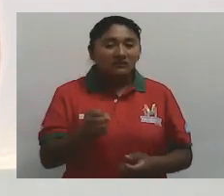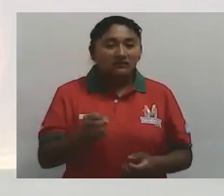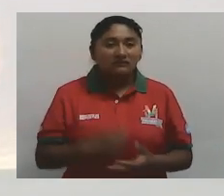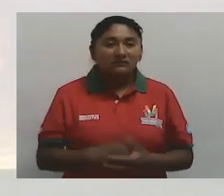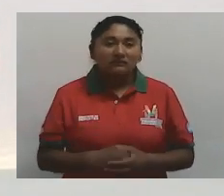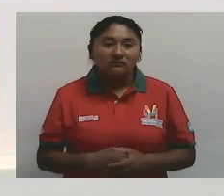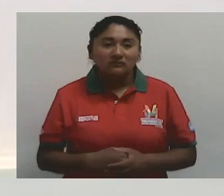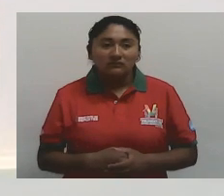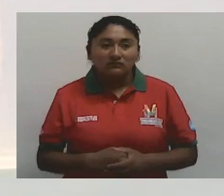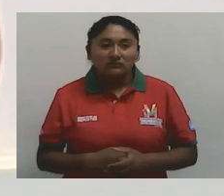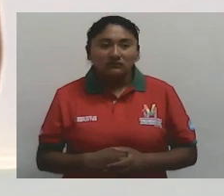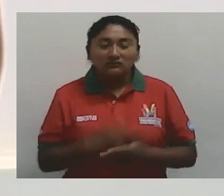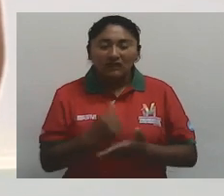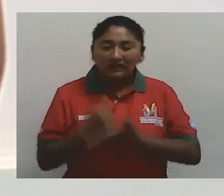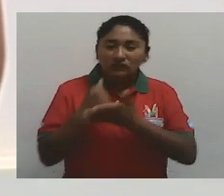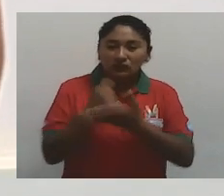trabajo